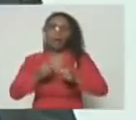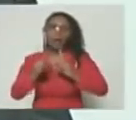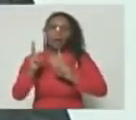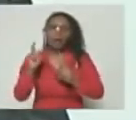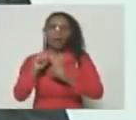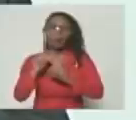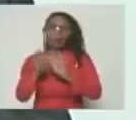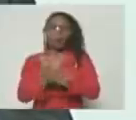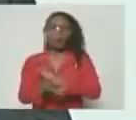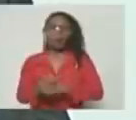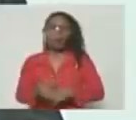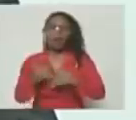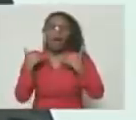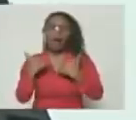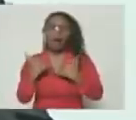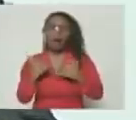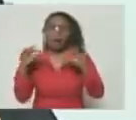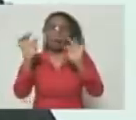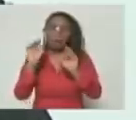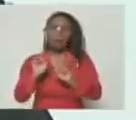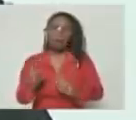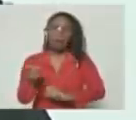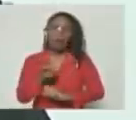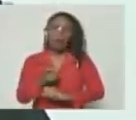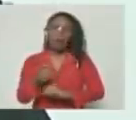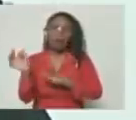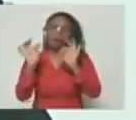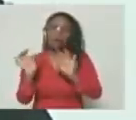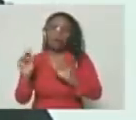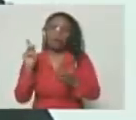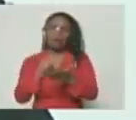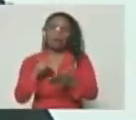y ahora andan buscando formas de participar.